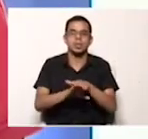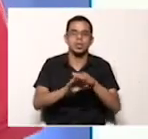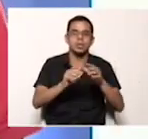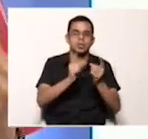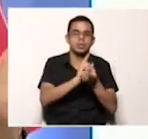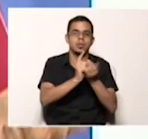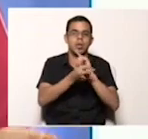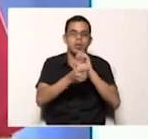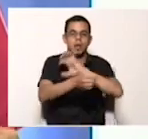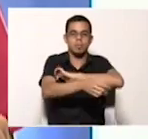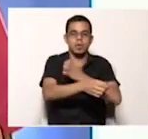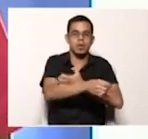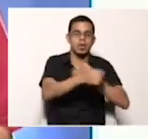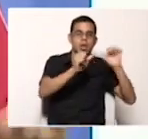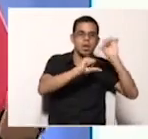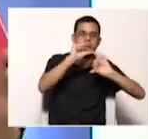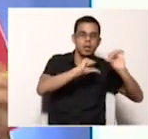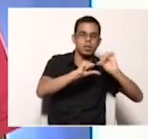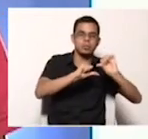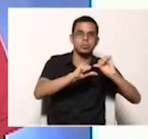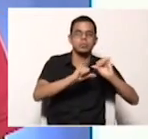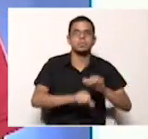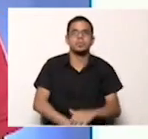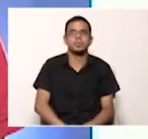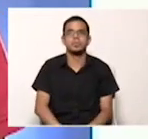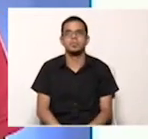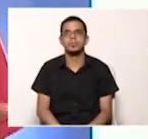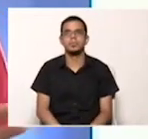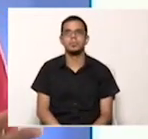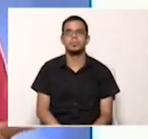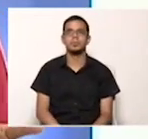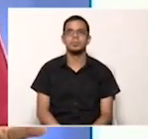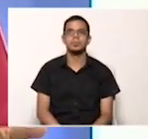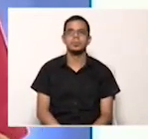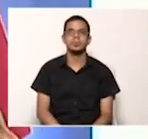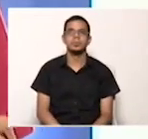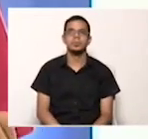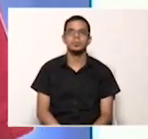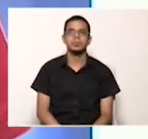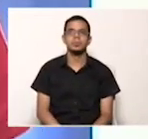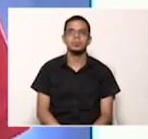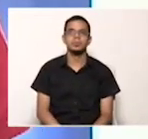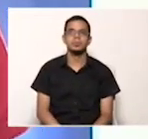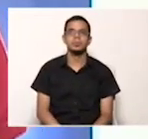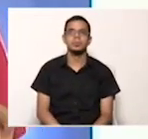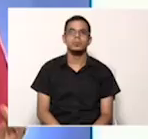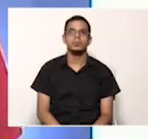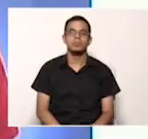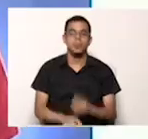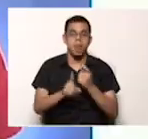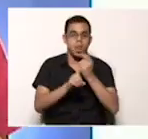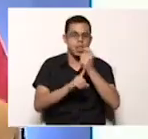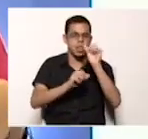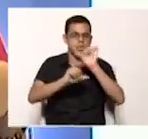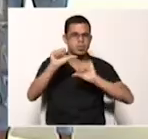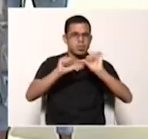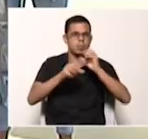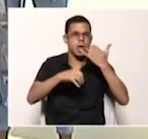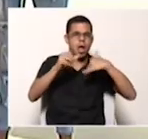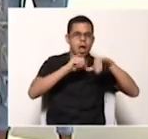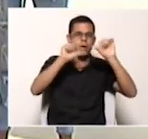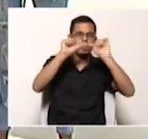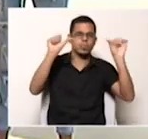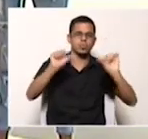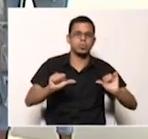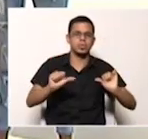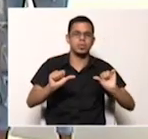cambios energéticos. También dentro de de la termoquímica hablamos de sistemas. Estos sistemas pueden ser